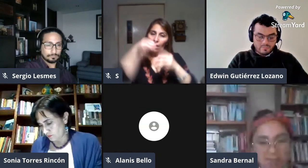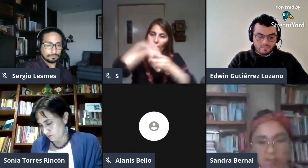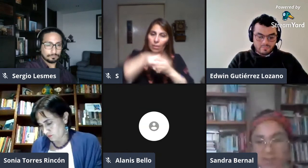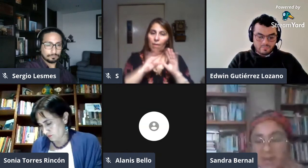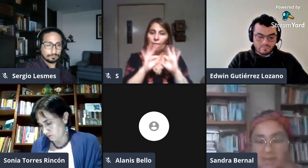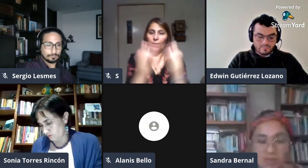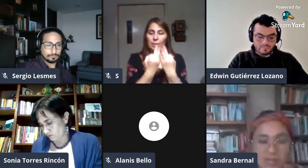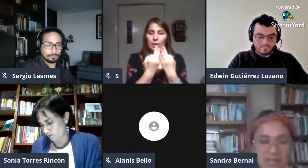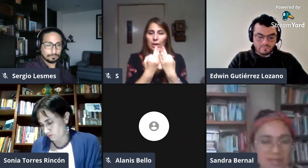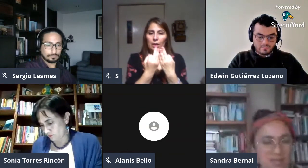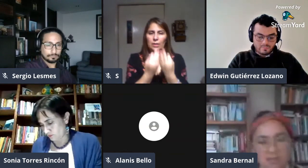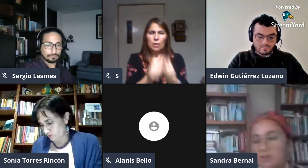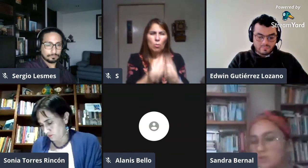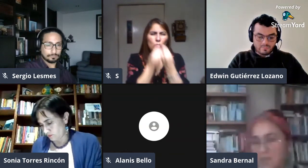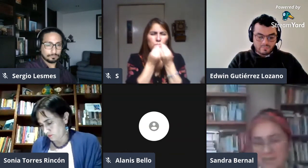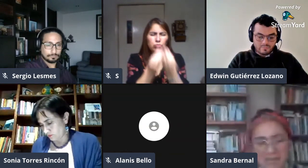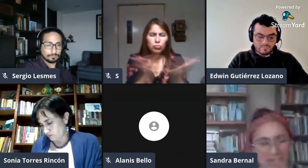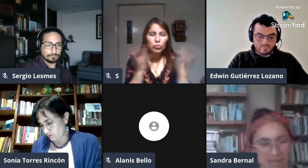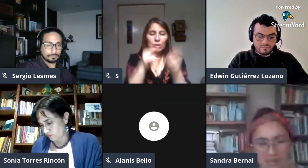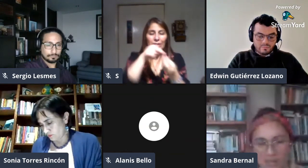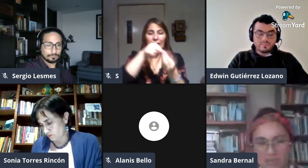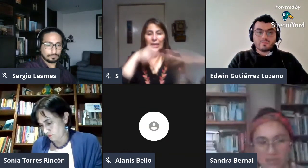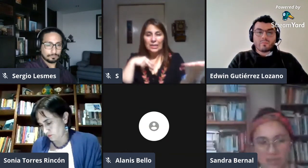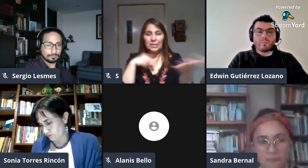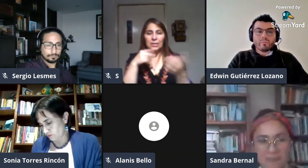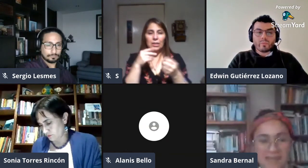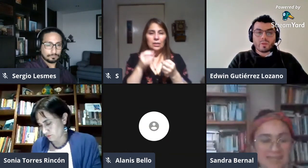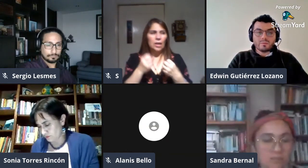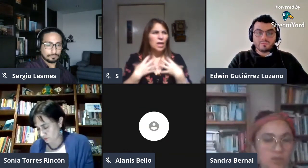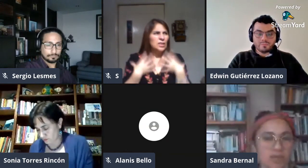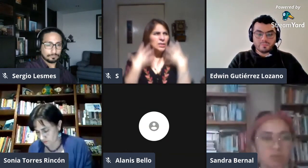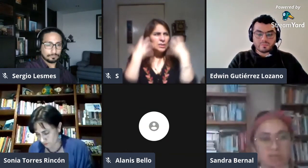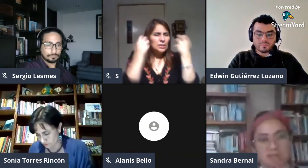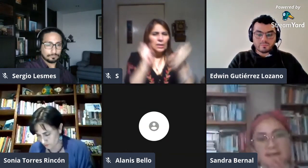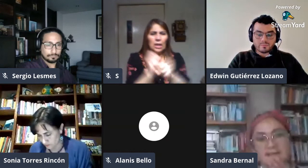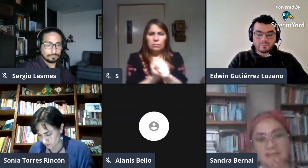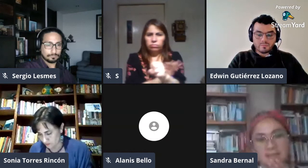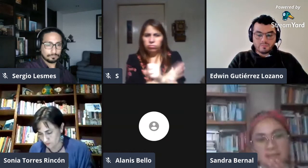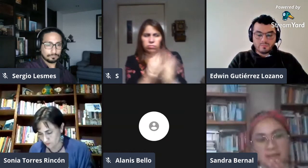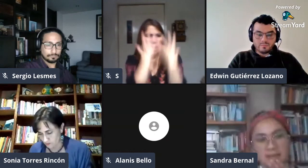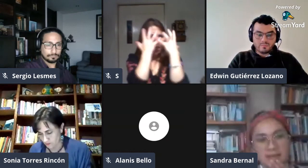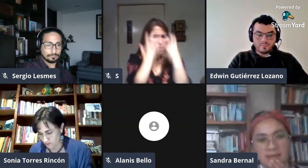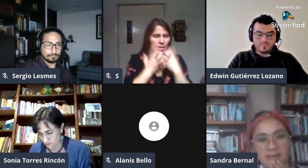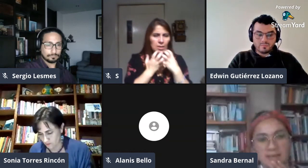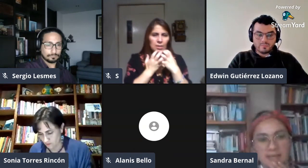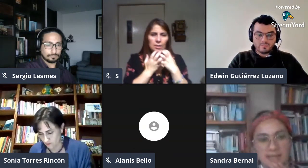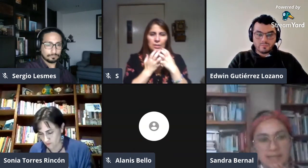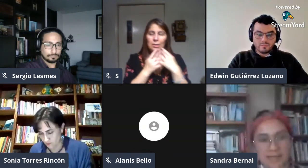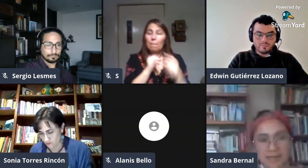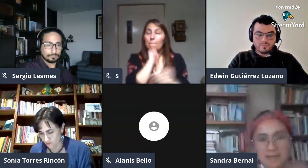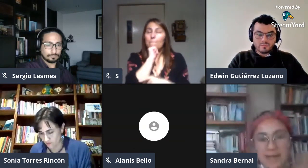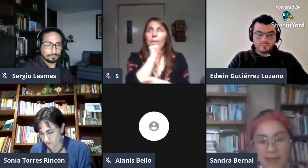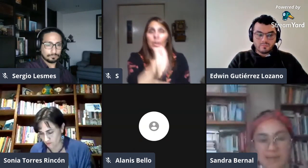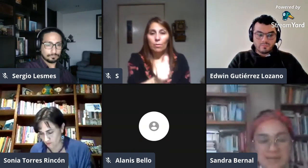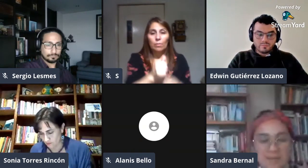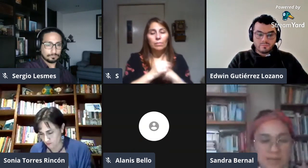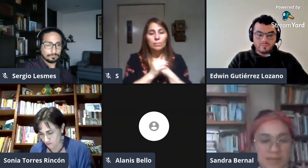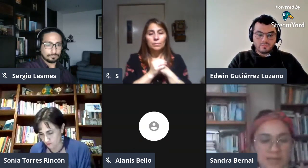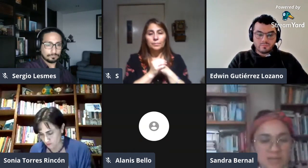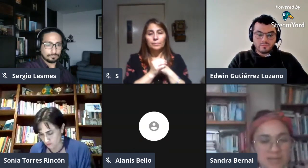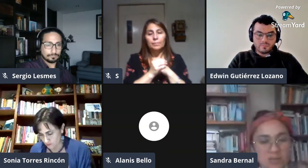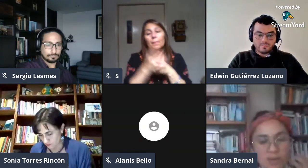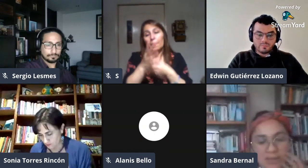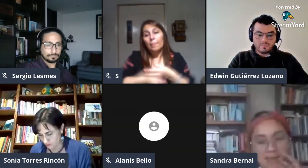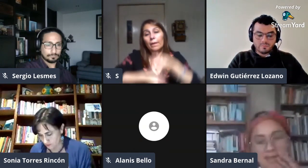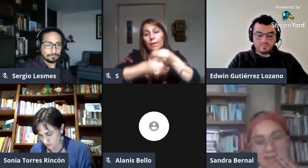estas enfermedades o de crisis, incluso de ansiedad, de depresión, estén muy agudizadas y que además también